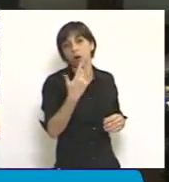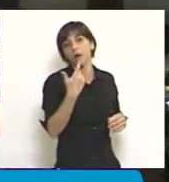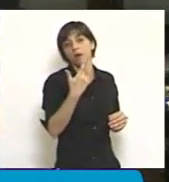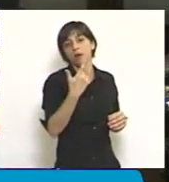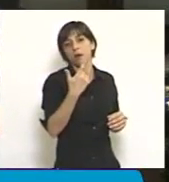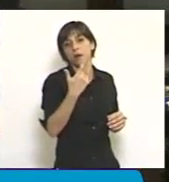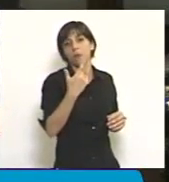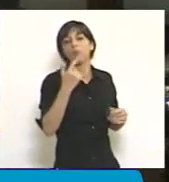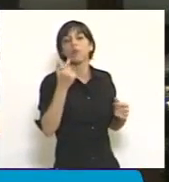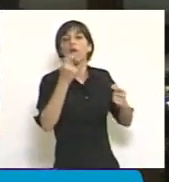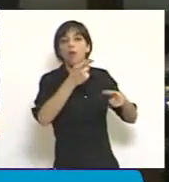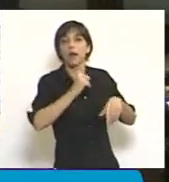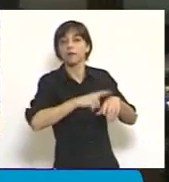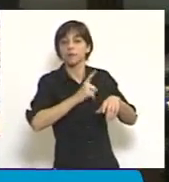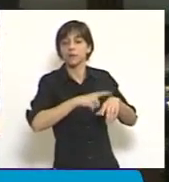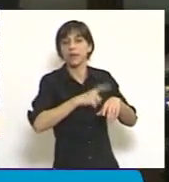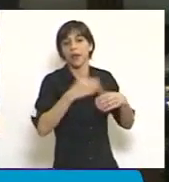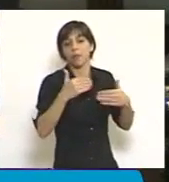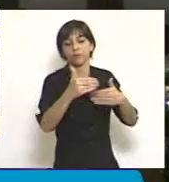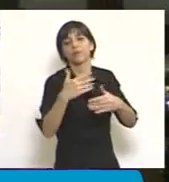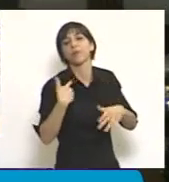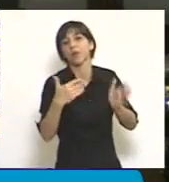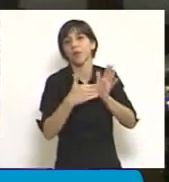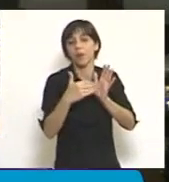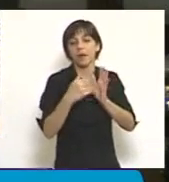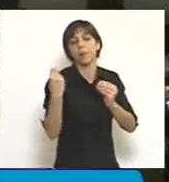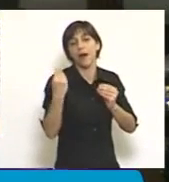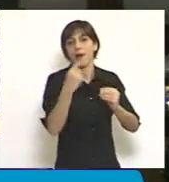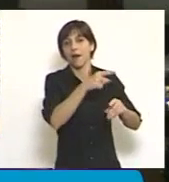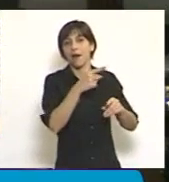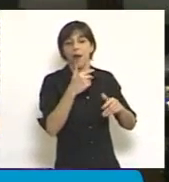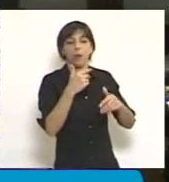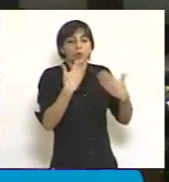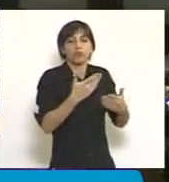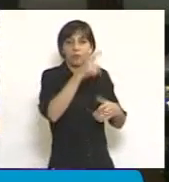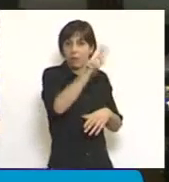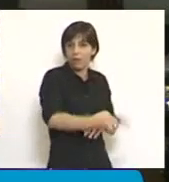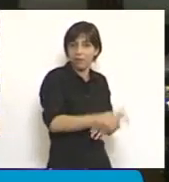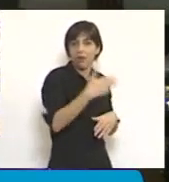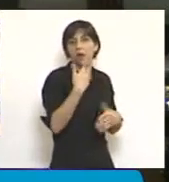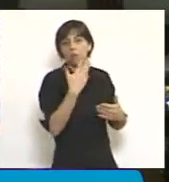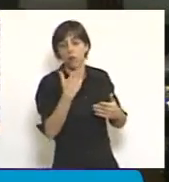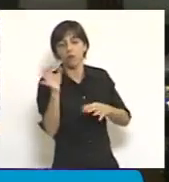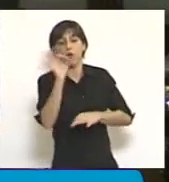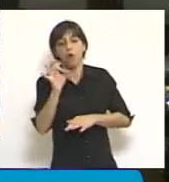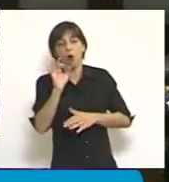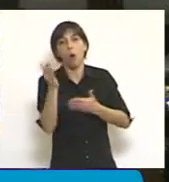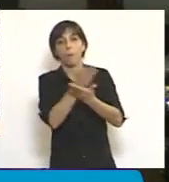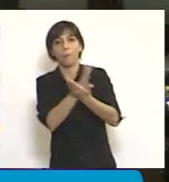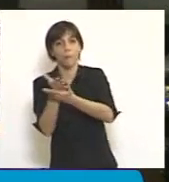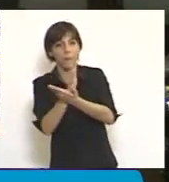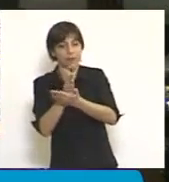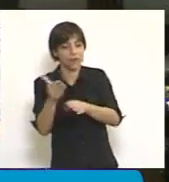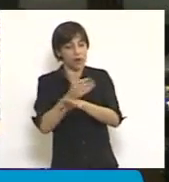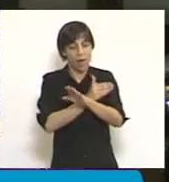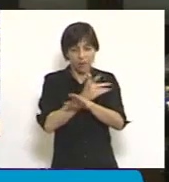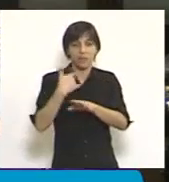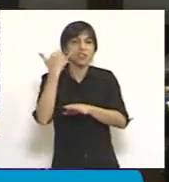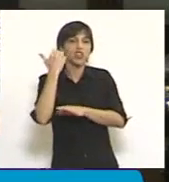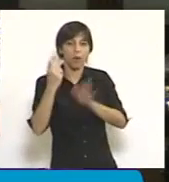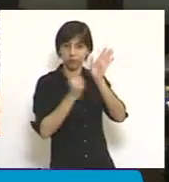básicamente son necesarios para poner en vigencia el nuevo Código Procesal Penal, que contemplan